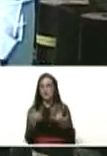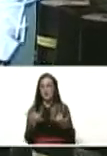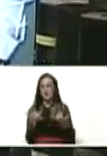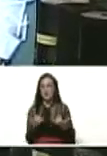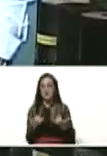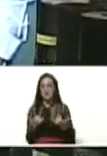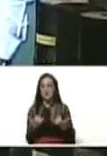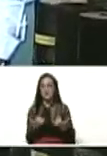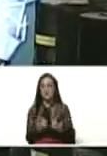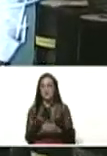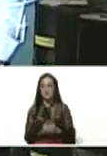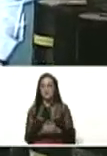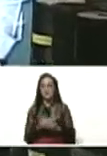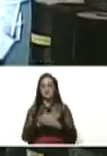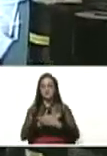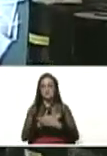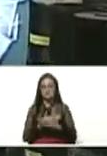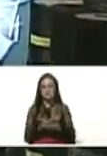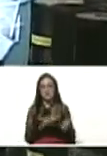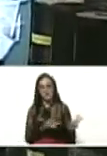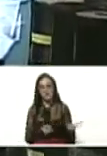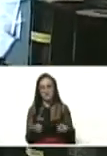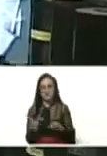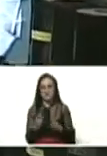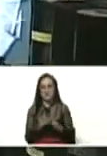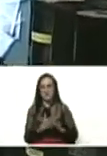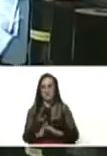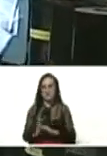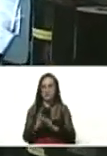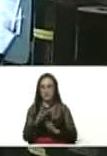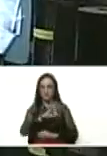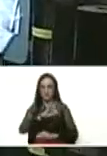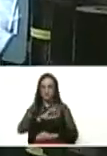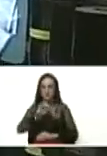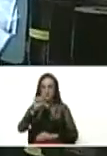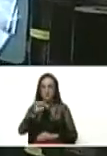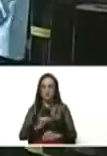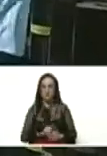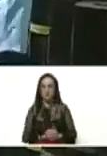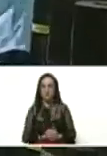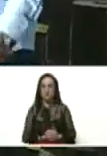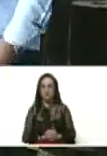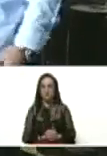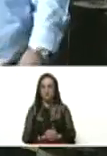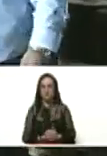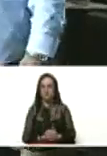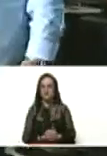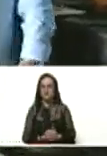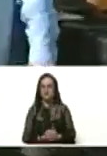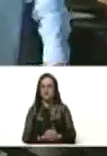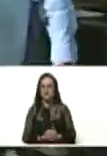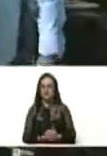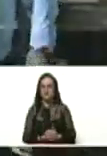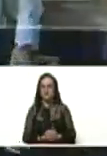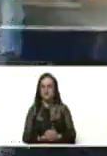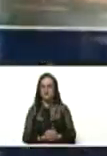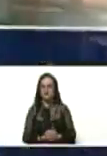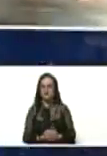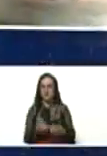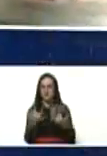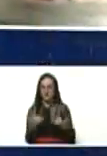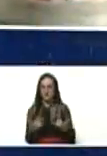damos la más cordial bienvenida a su comuna socialista. Gracias, El Panal 2021. Entonces, ahorita, bueno,